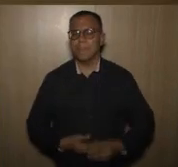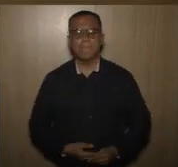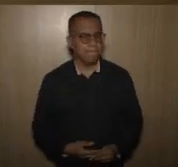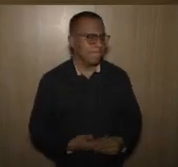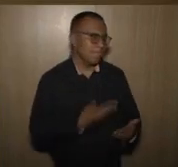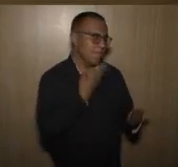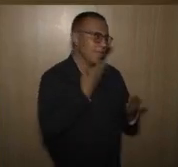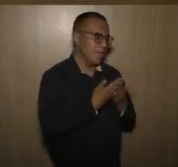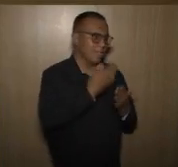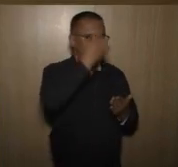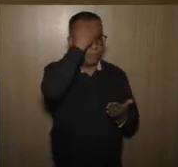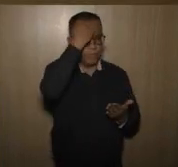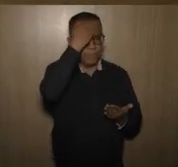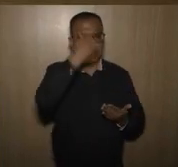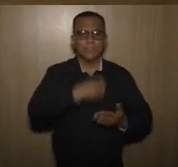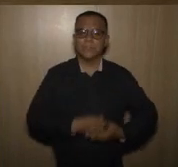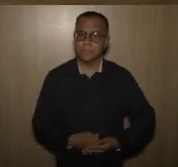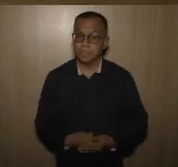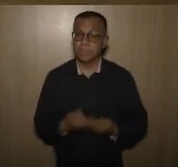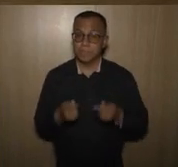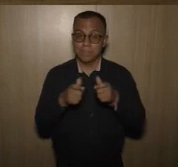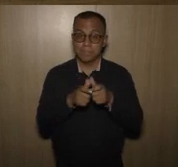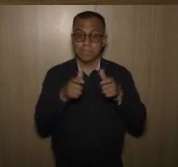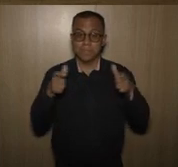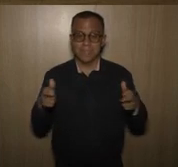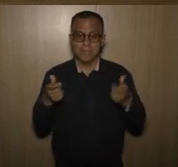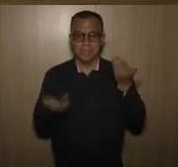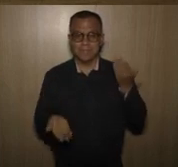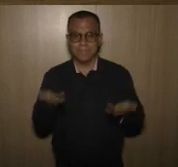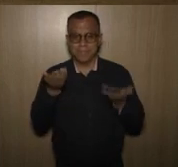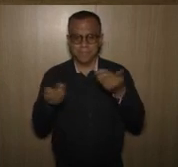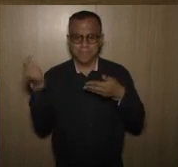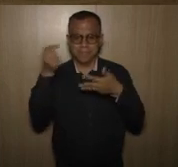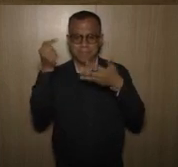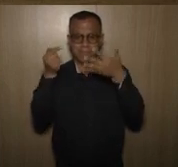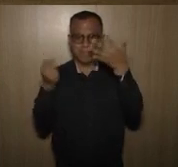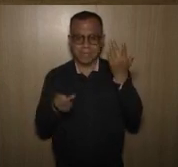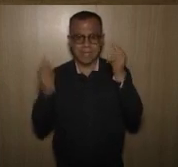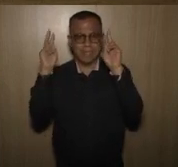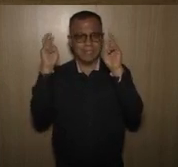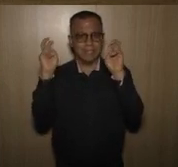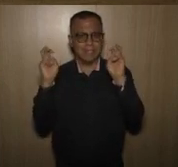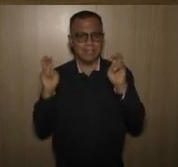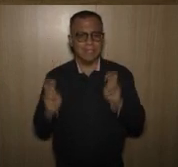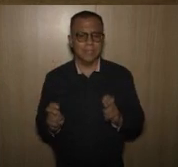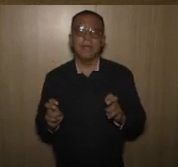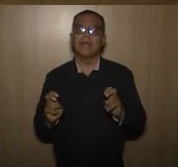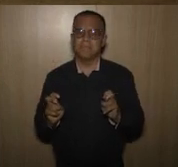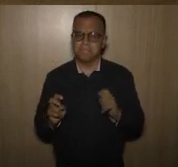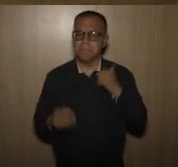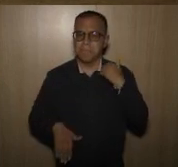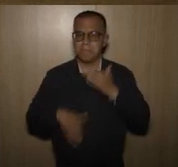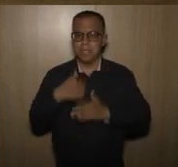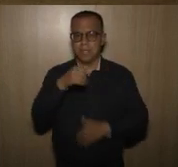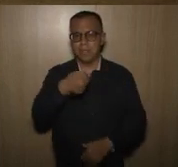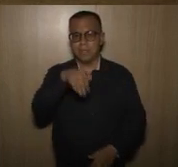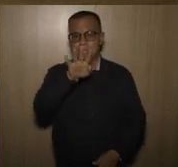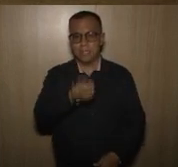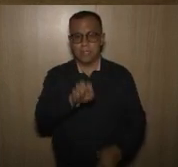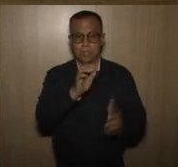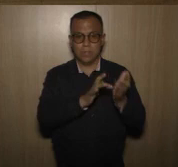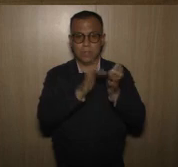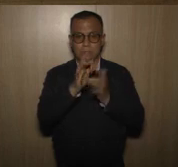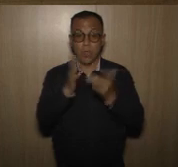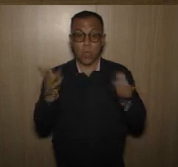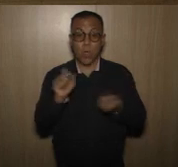Gracias, profesor, y de acuerdo con el volumen de interés de temas a abordar, efectivamente iniciamos el 19 de abril